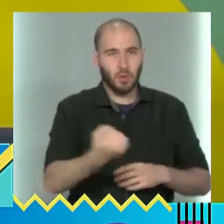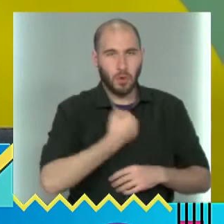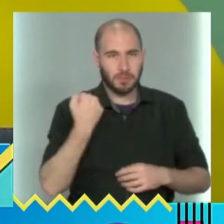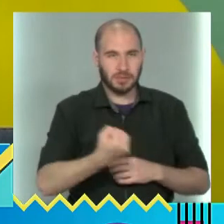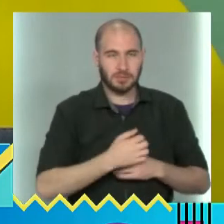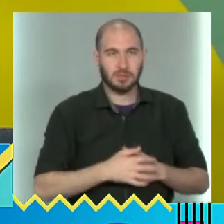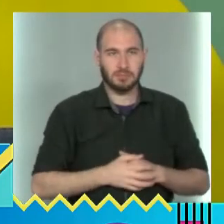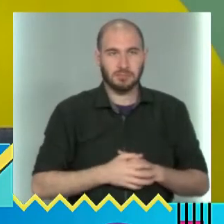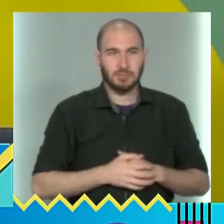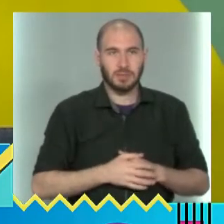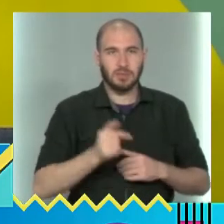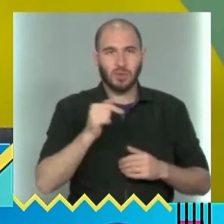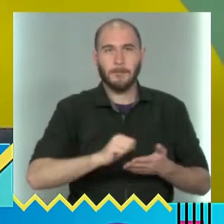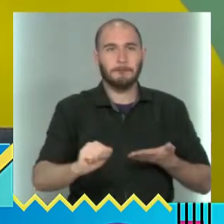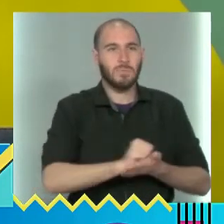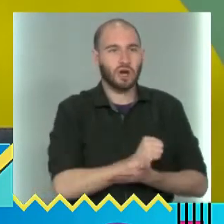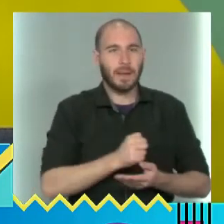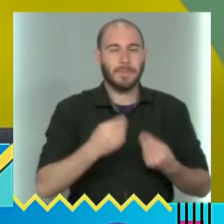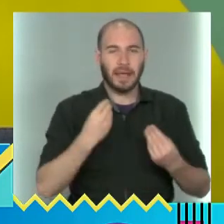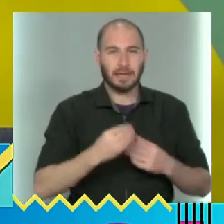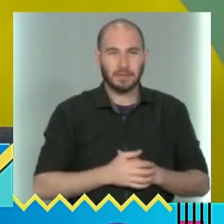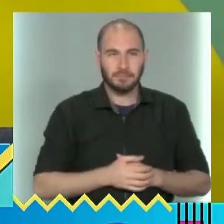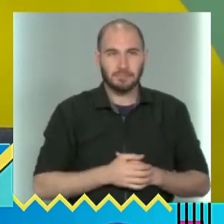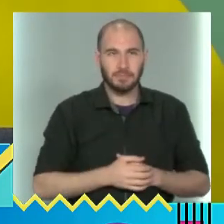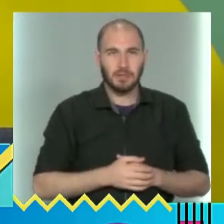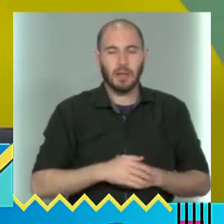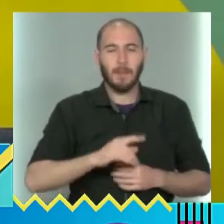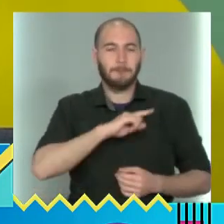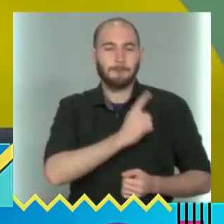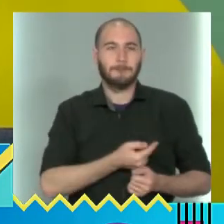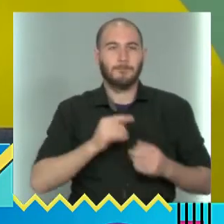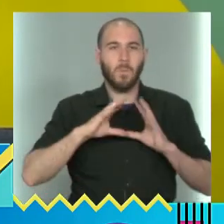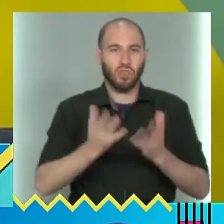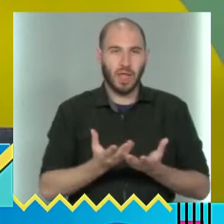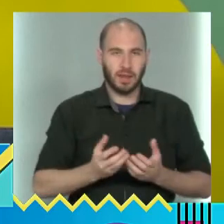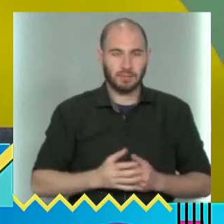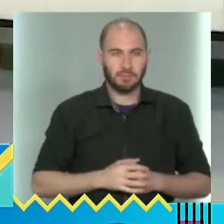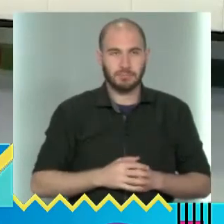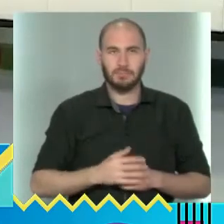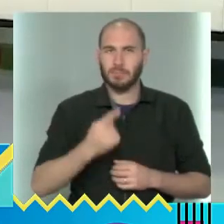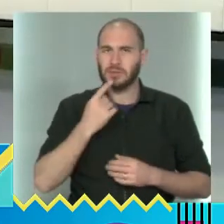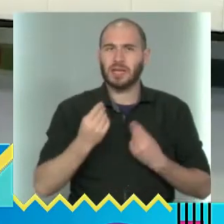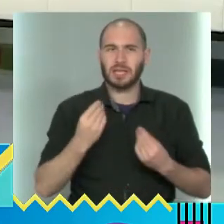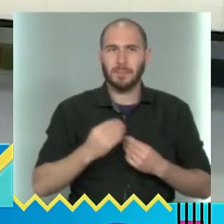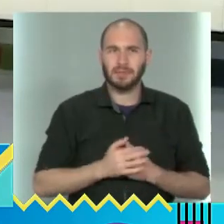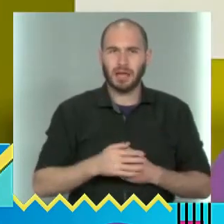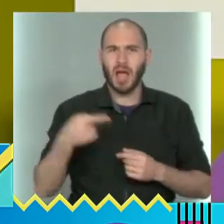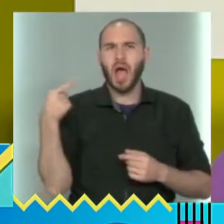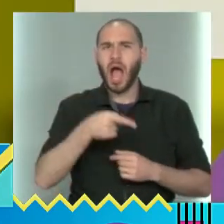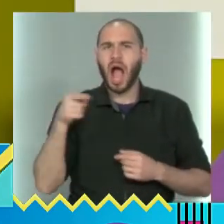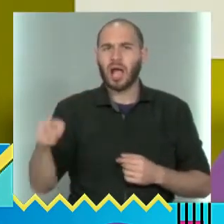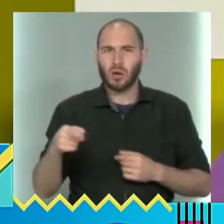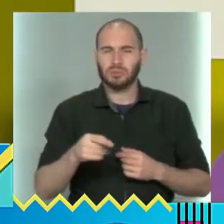importante desactivar para la dominación mundial. ¿Qué pasa con las